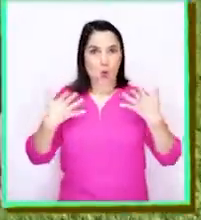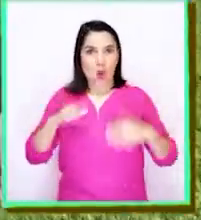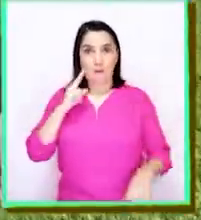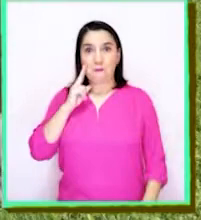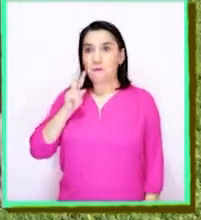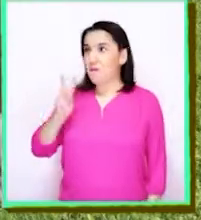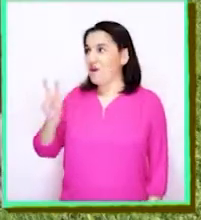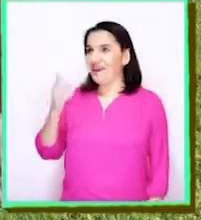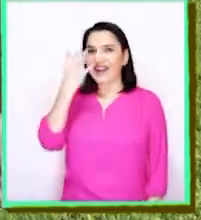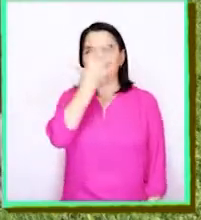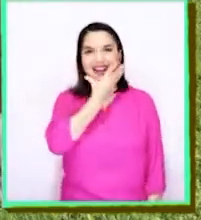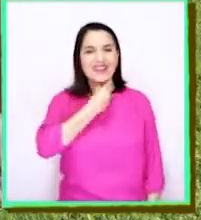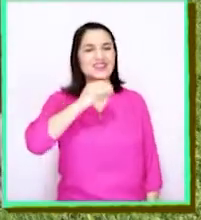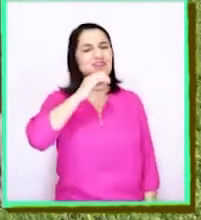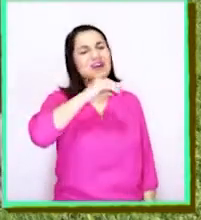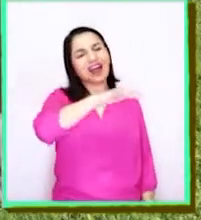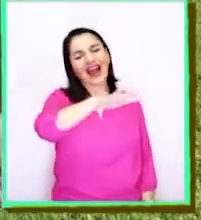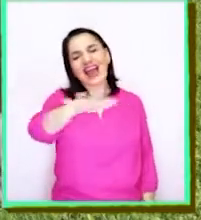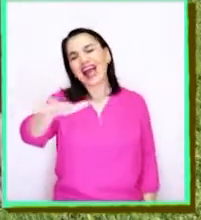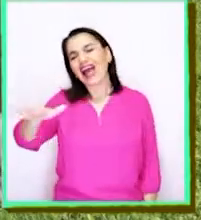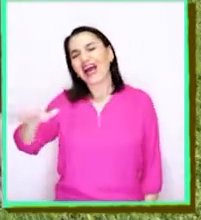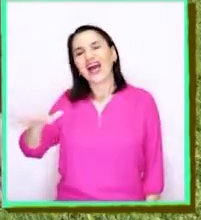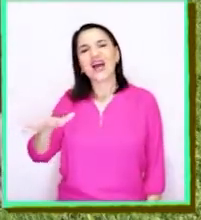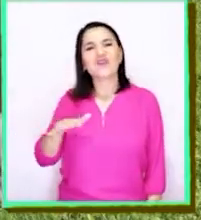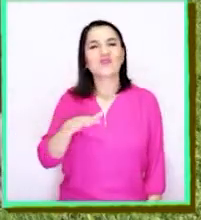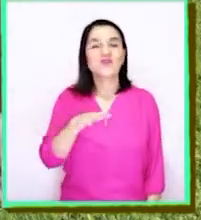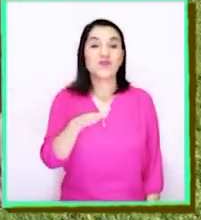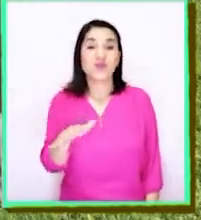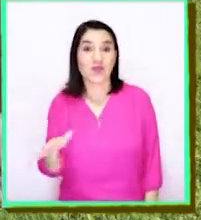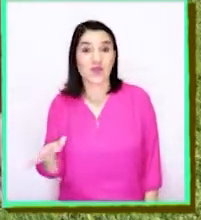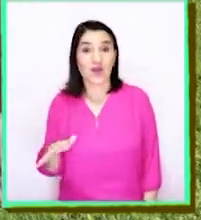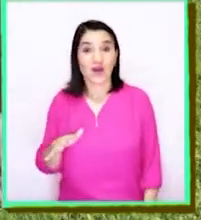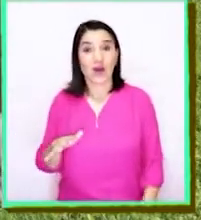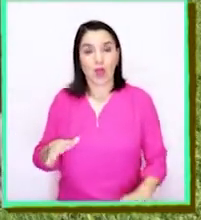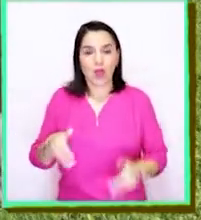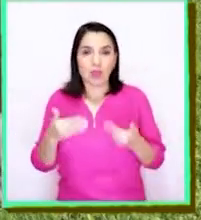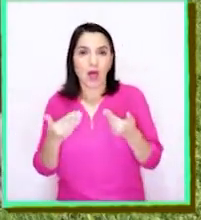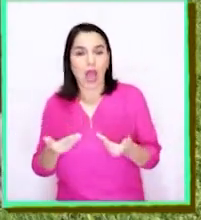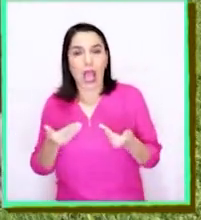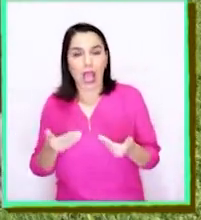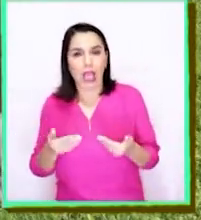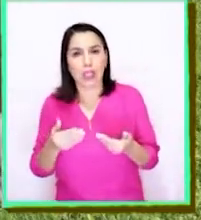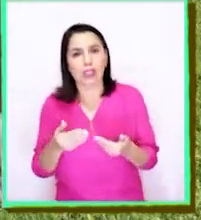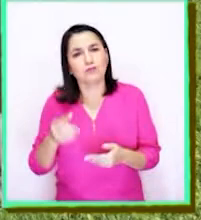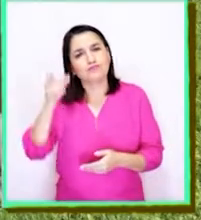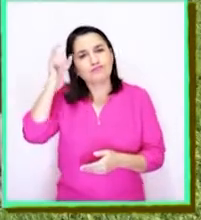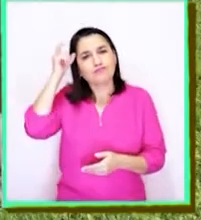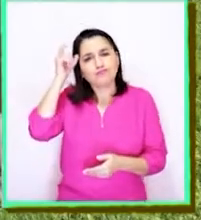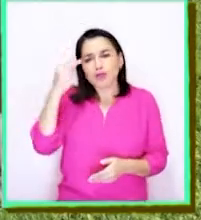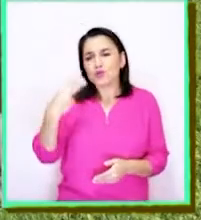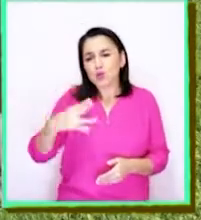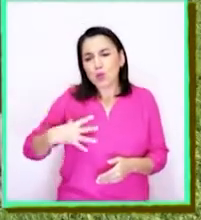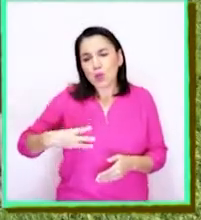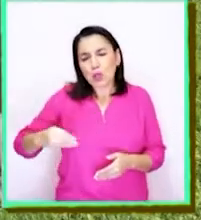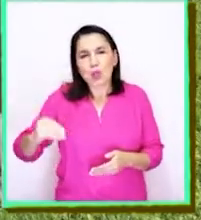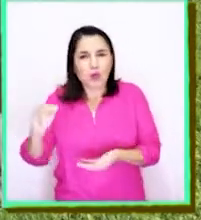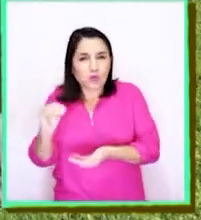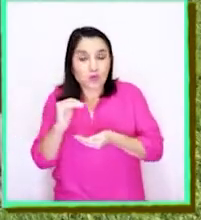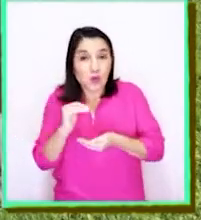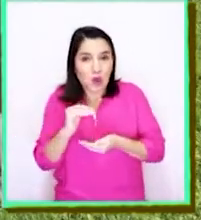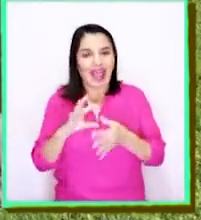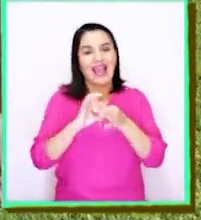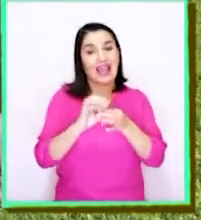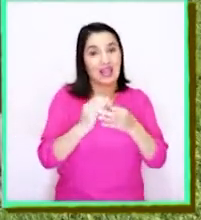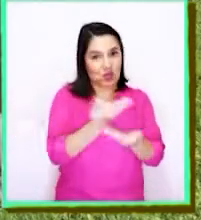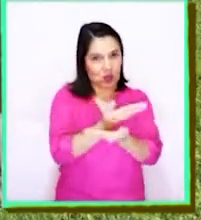¡Wow! ¡Miren qué lindo es el campo! Y aquí está Delfina con su ternerito. Gracias a